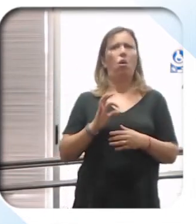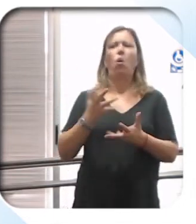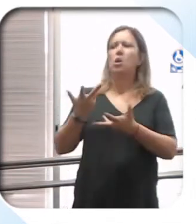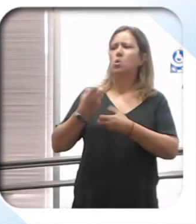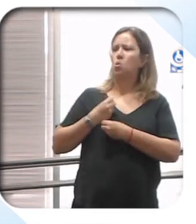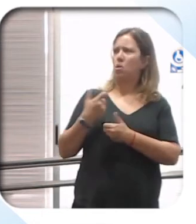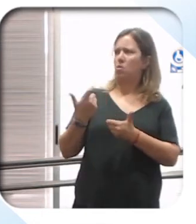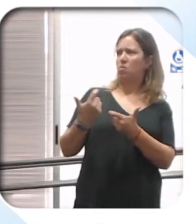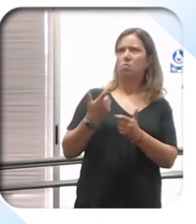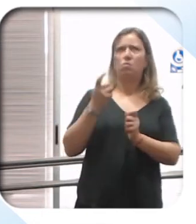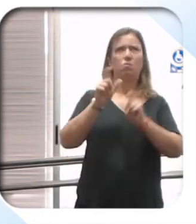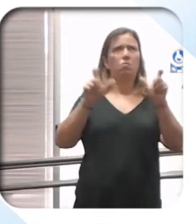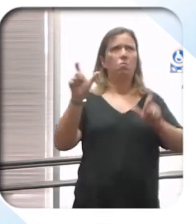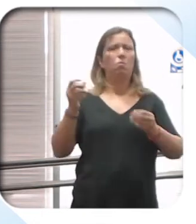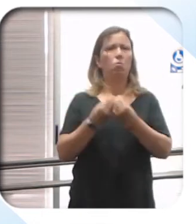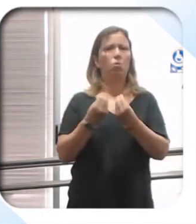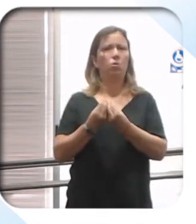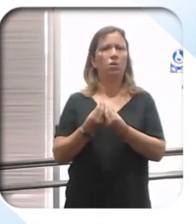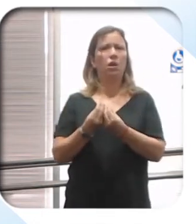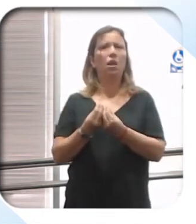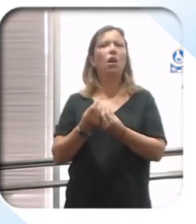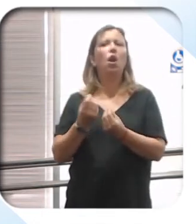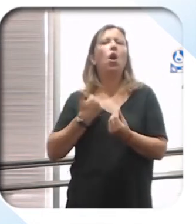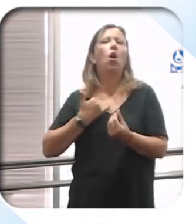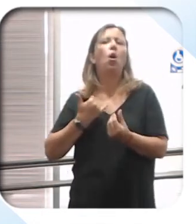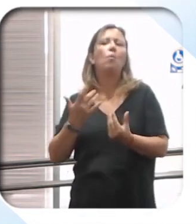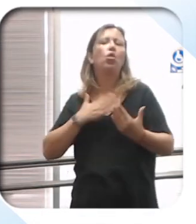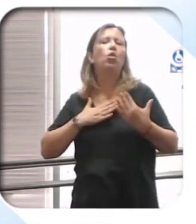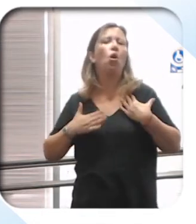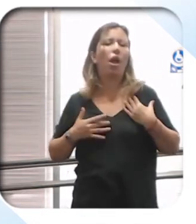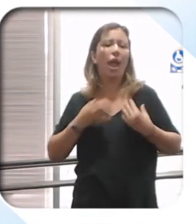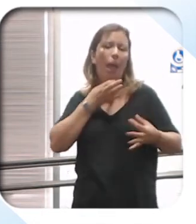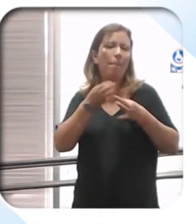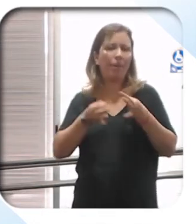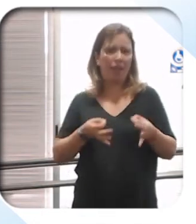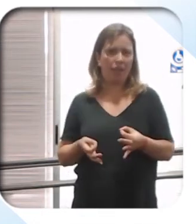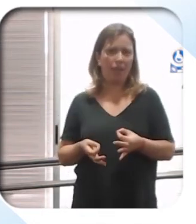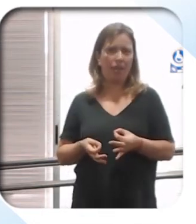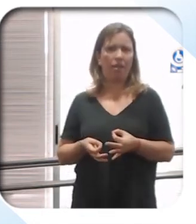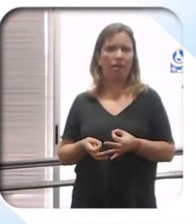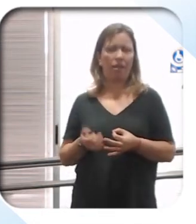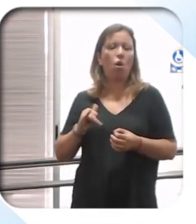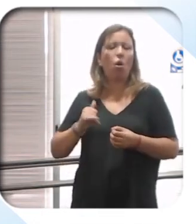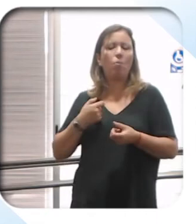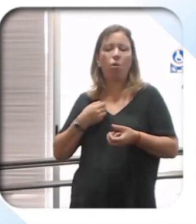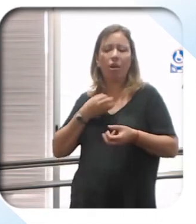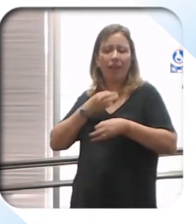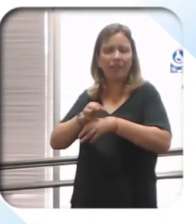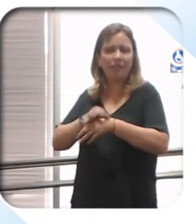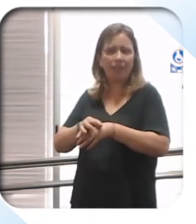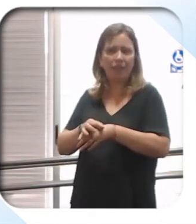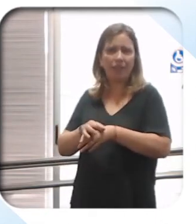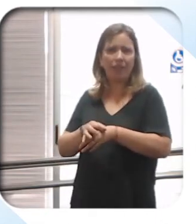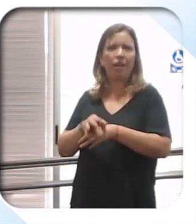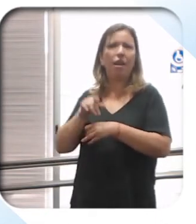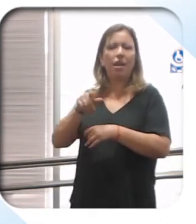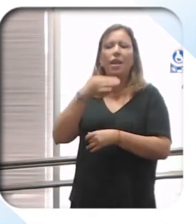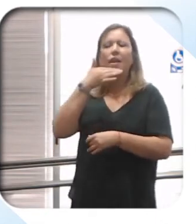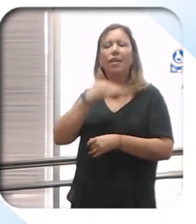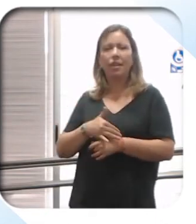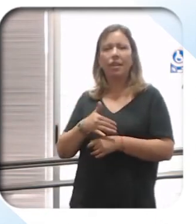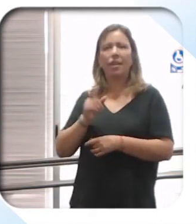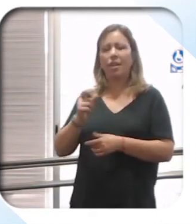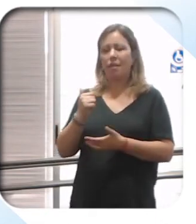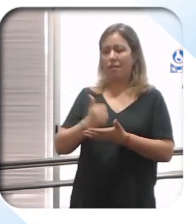asistirlos. La forma de asistir, de tocar a un otro, lo que yo transmito. Y entender que tiene que estar presente